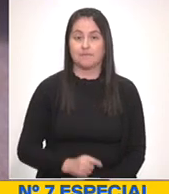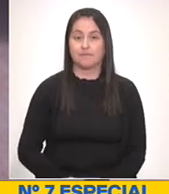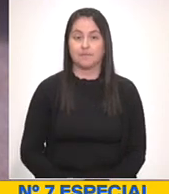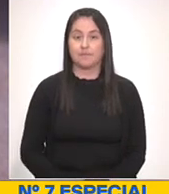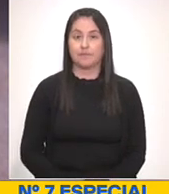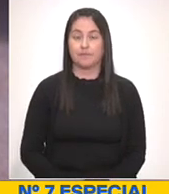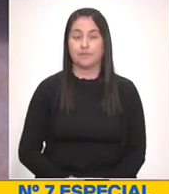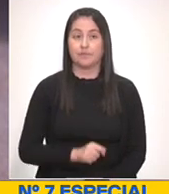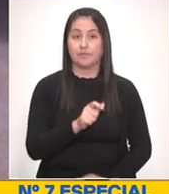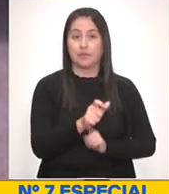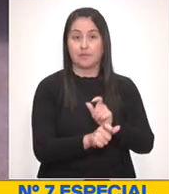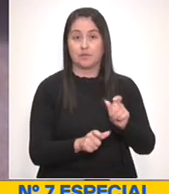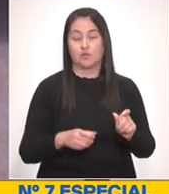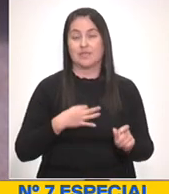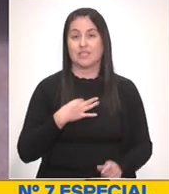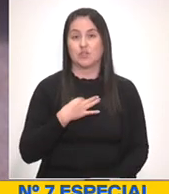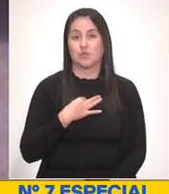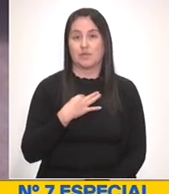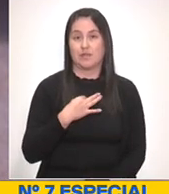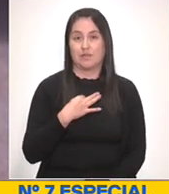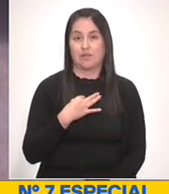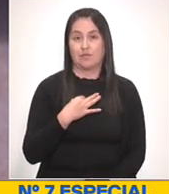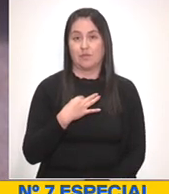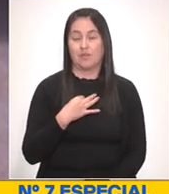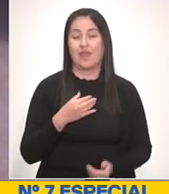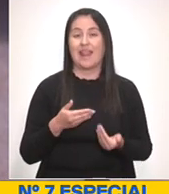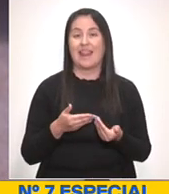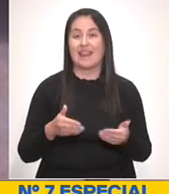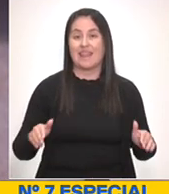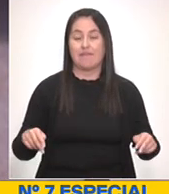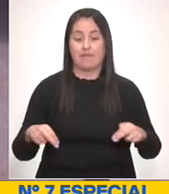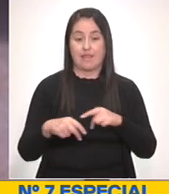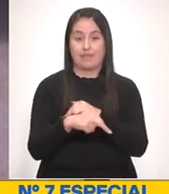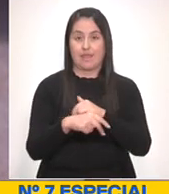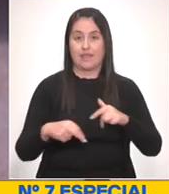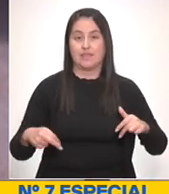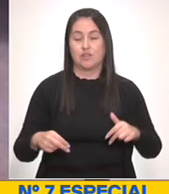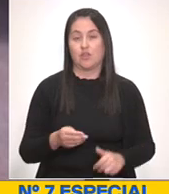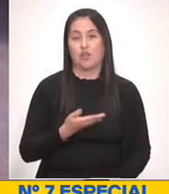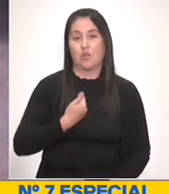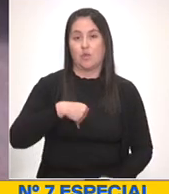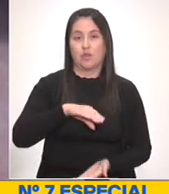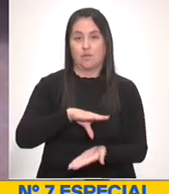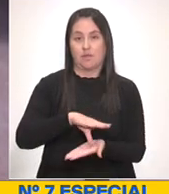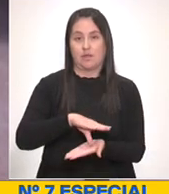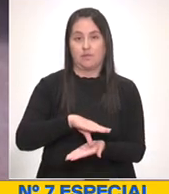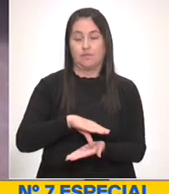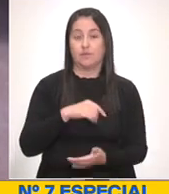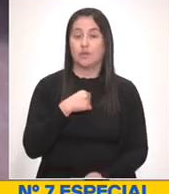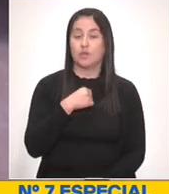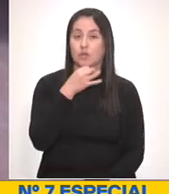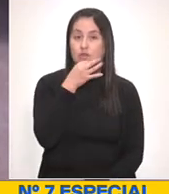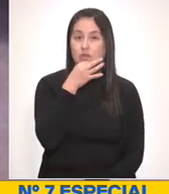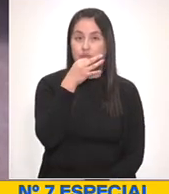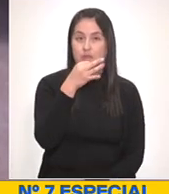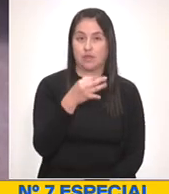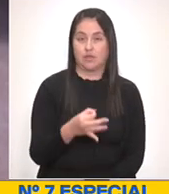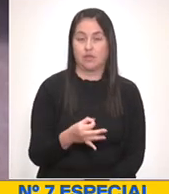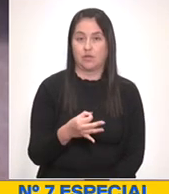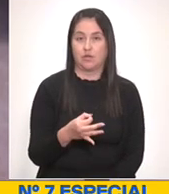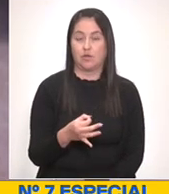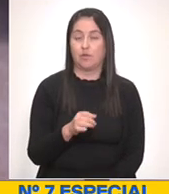de la ciudadanía en el libre tránsito en nuestro país digo presidente que no es